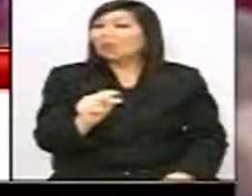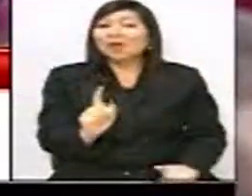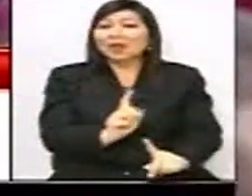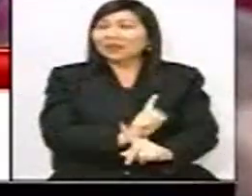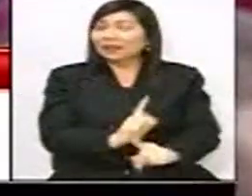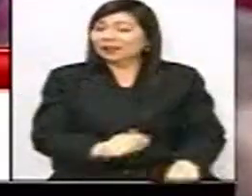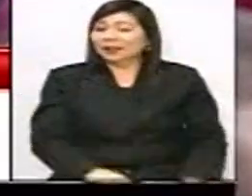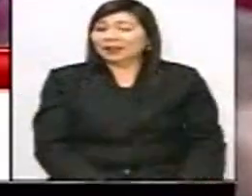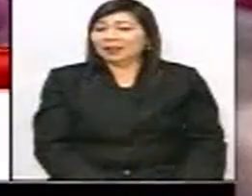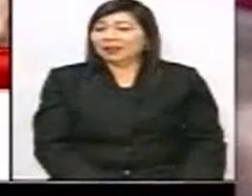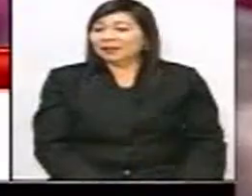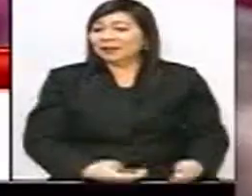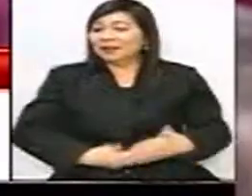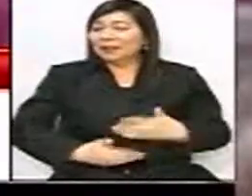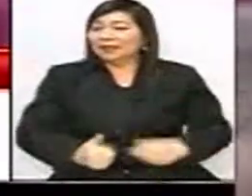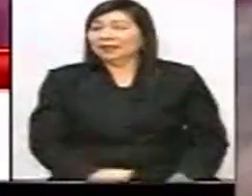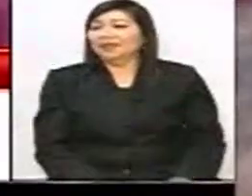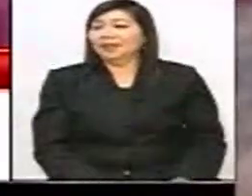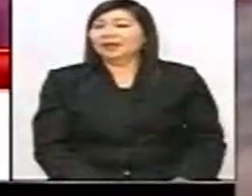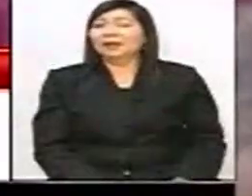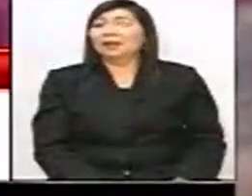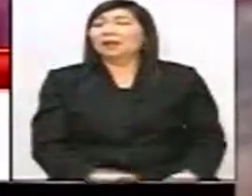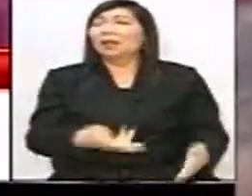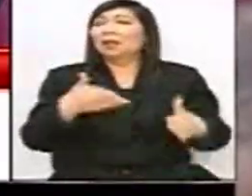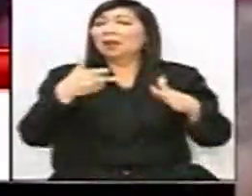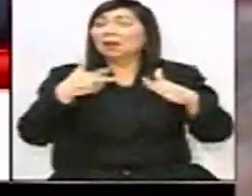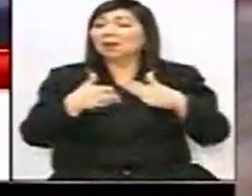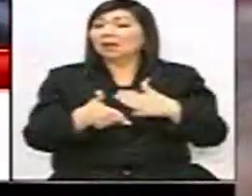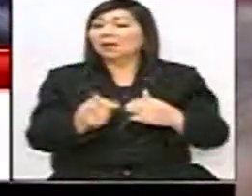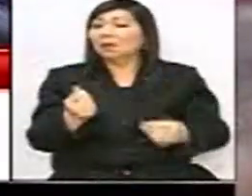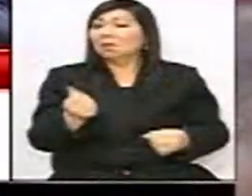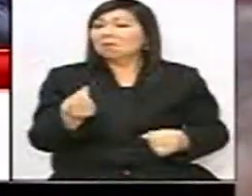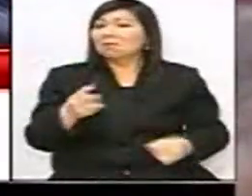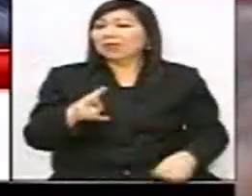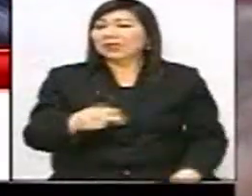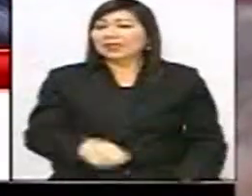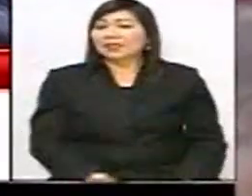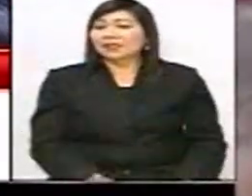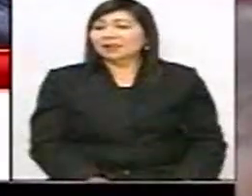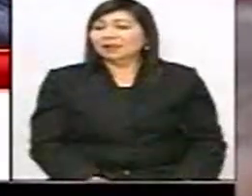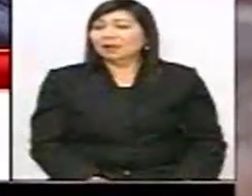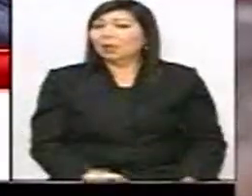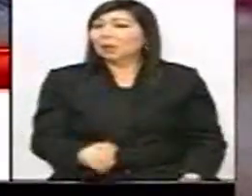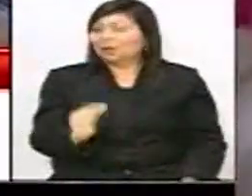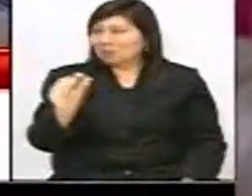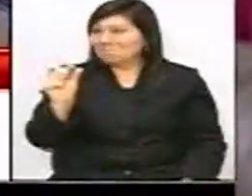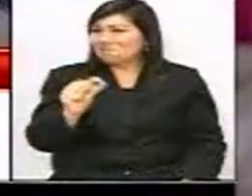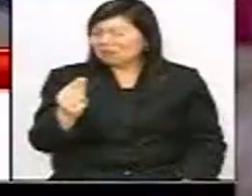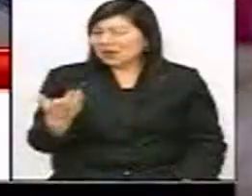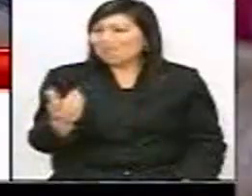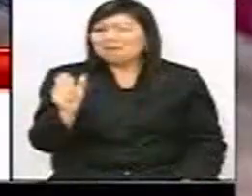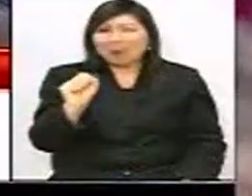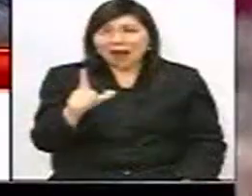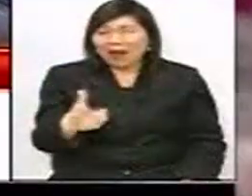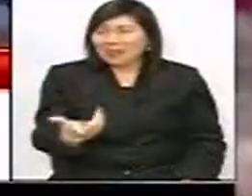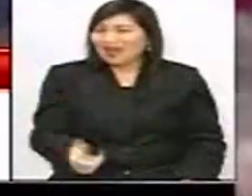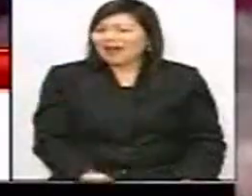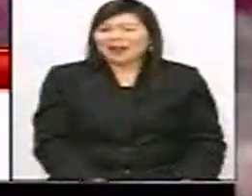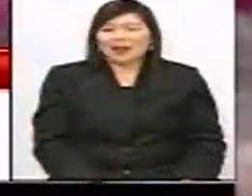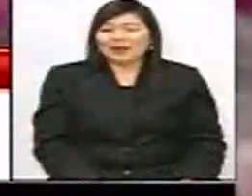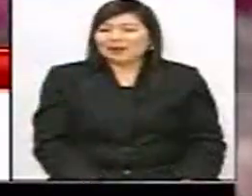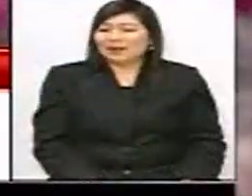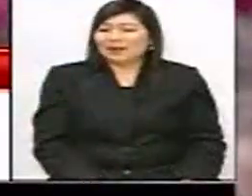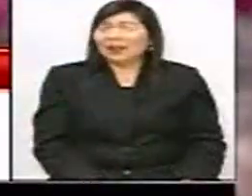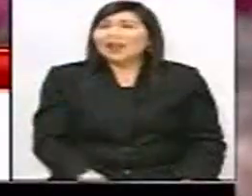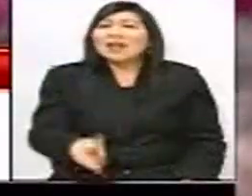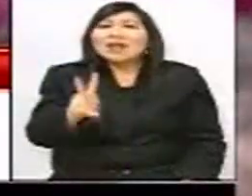señor. Y si quieres pagar un peaje electrónico, te cuesta más cuando debería costar menos. ¡Te cuesta más! Esa